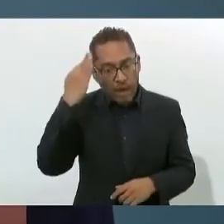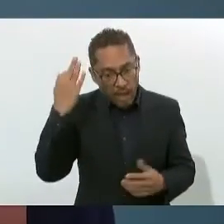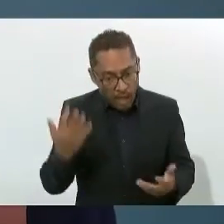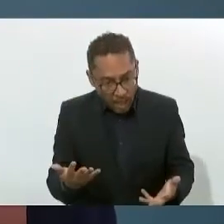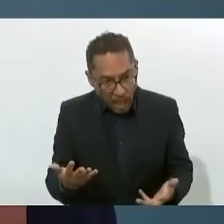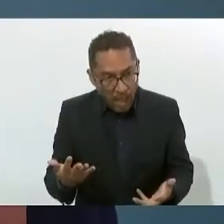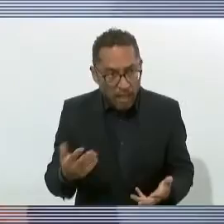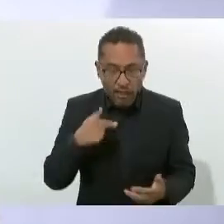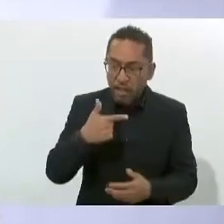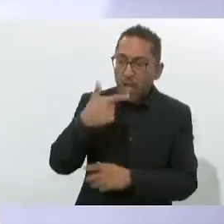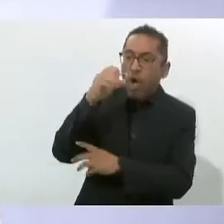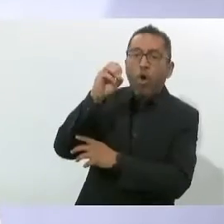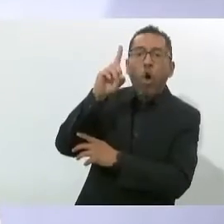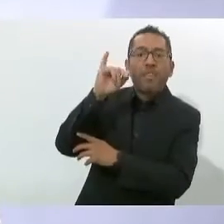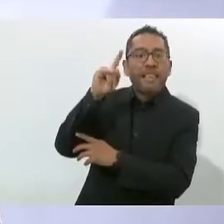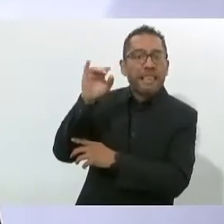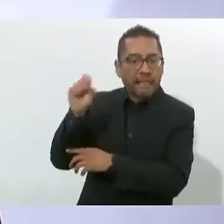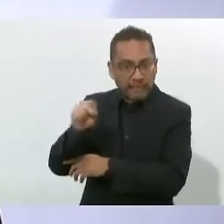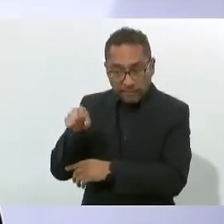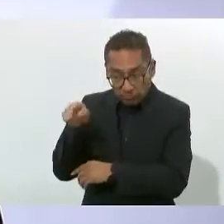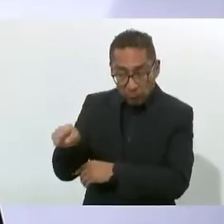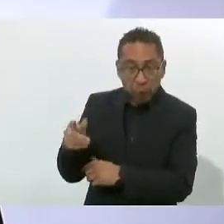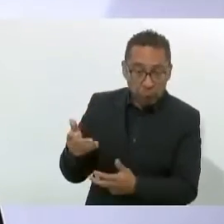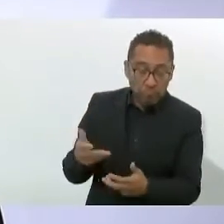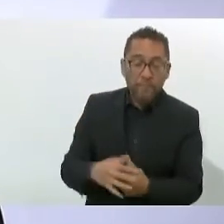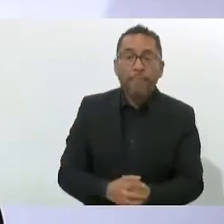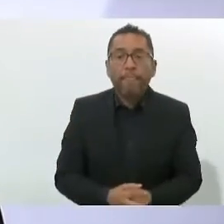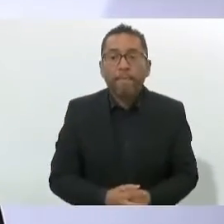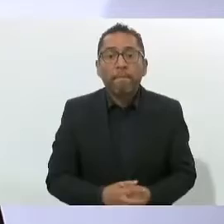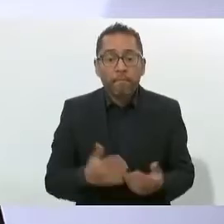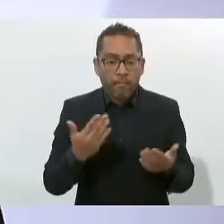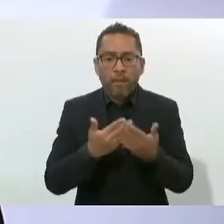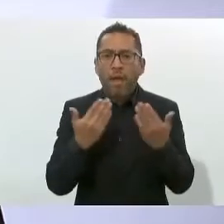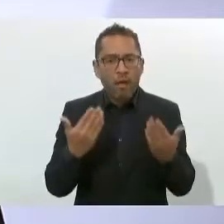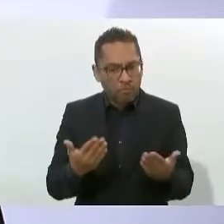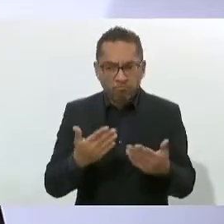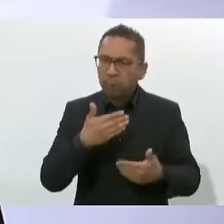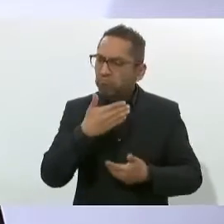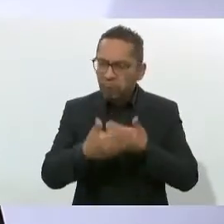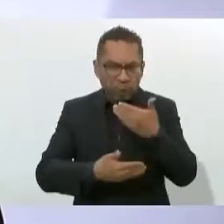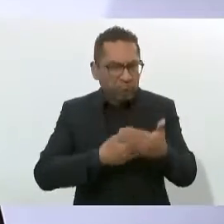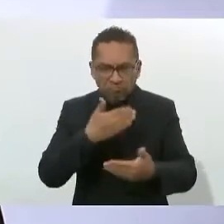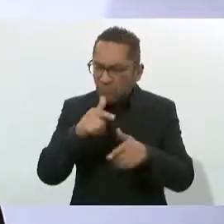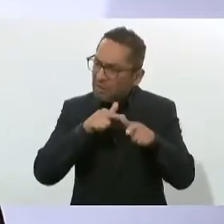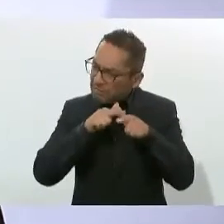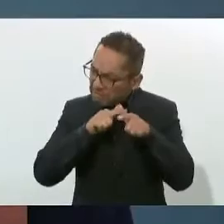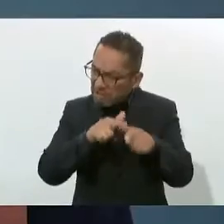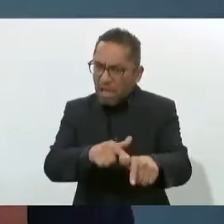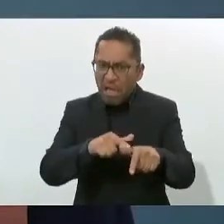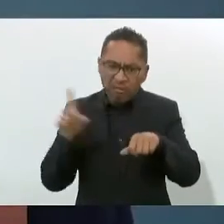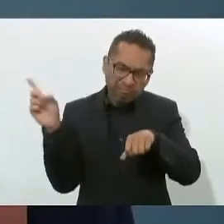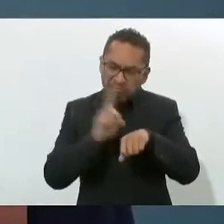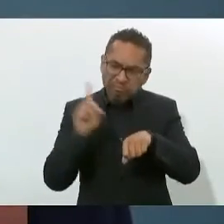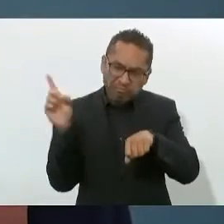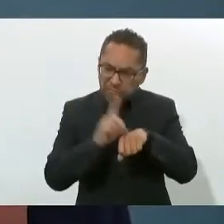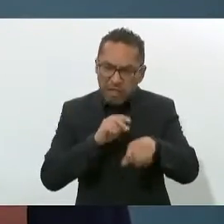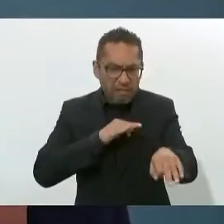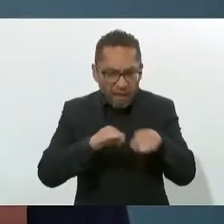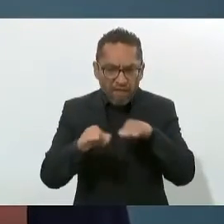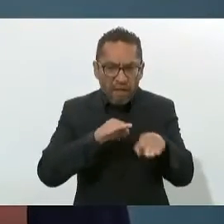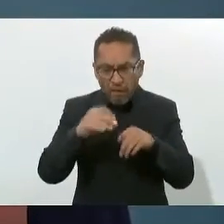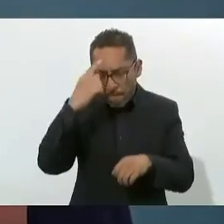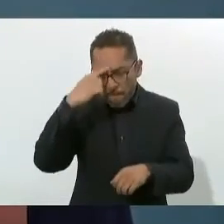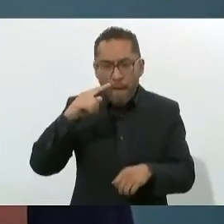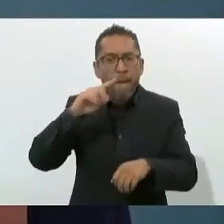Isela Rodríguez. Vamos a seguir adelante, trabajando todos los días para conseguir la